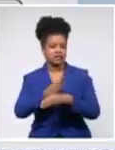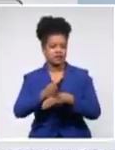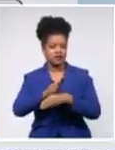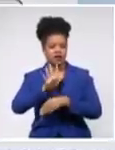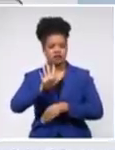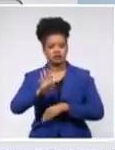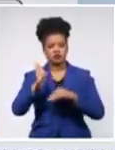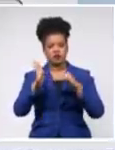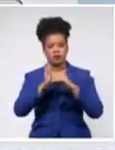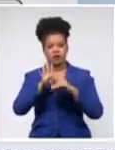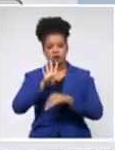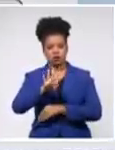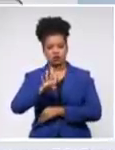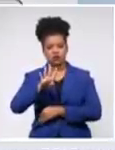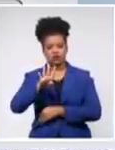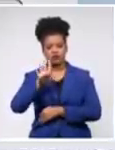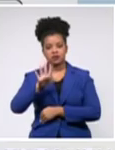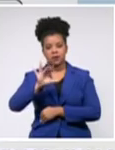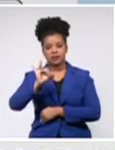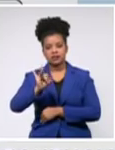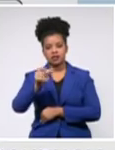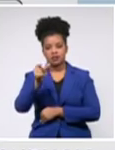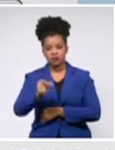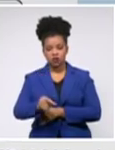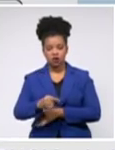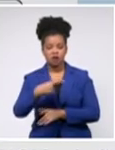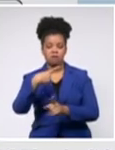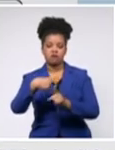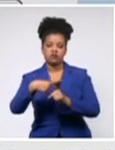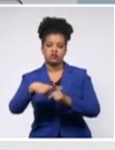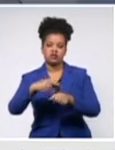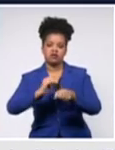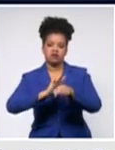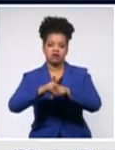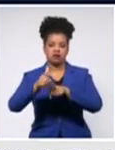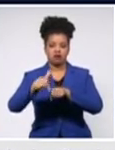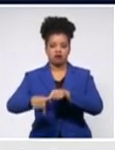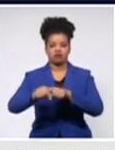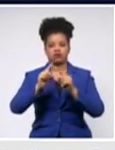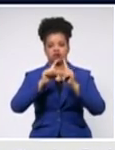5.457 personas que se confirmaron con la enfermedad.